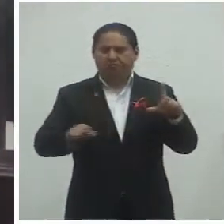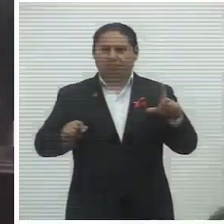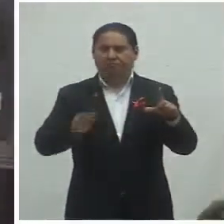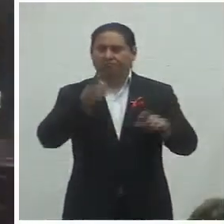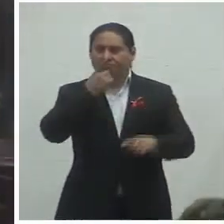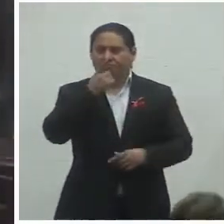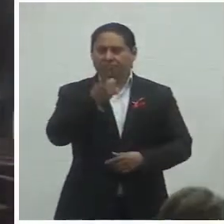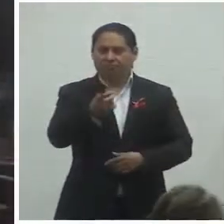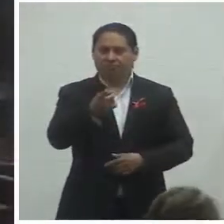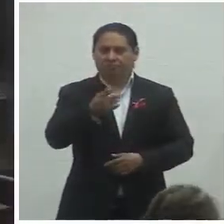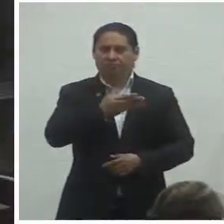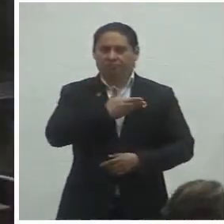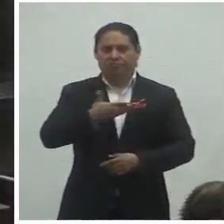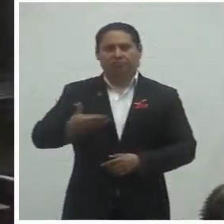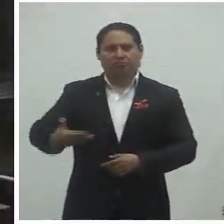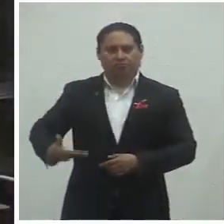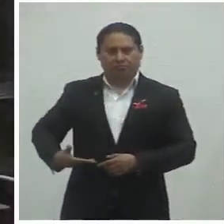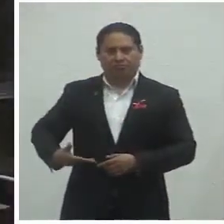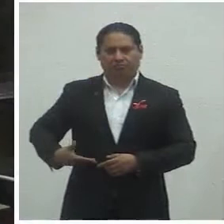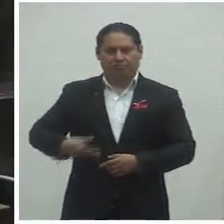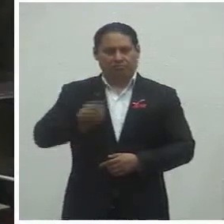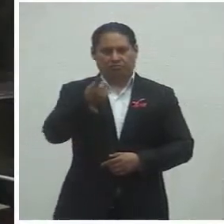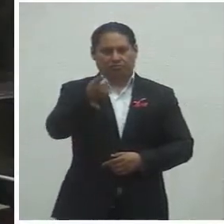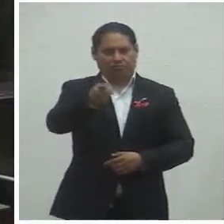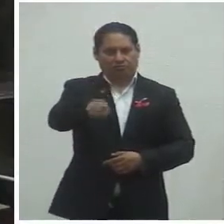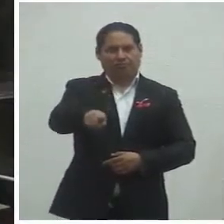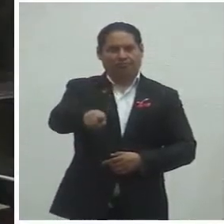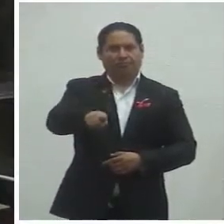que el presidente mandatario